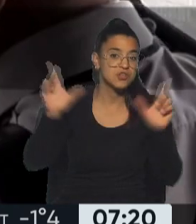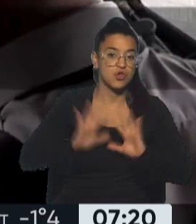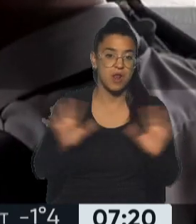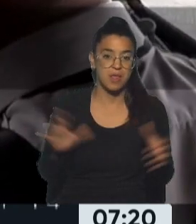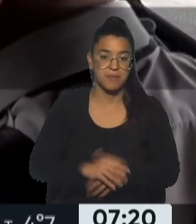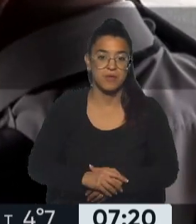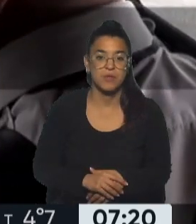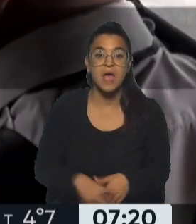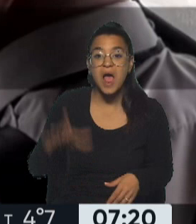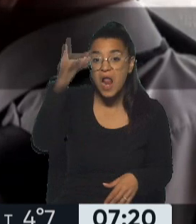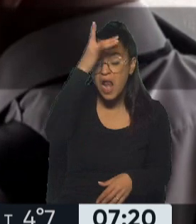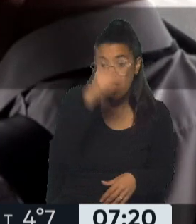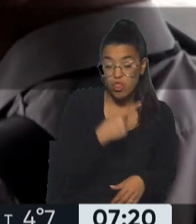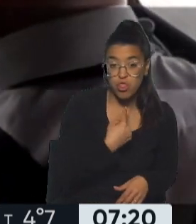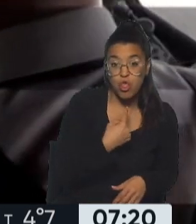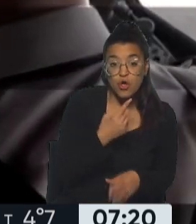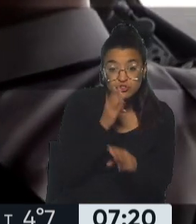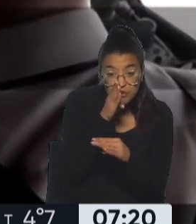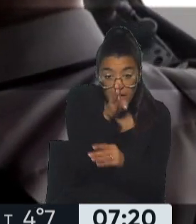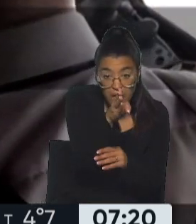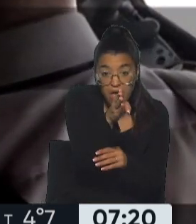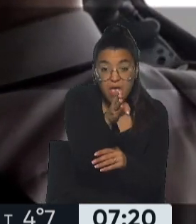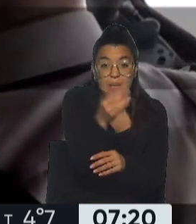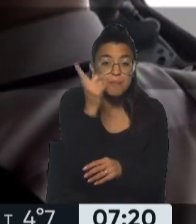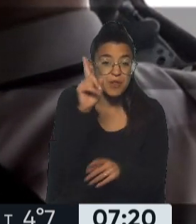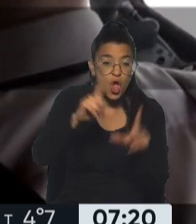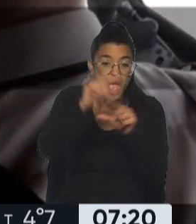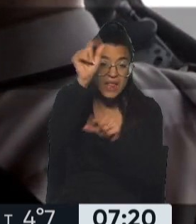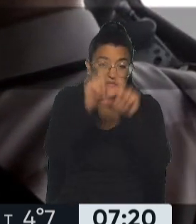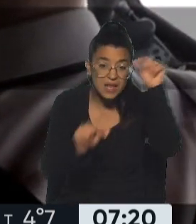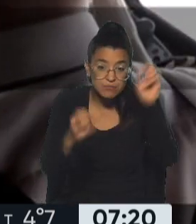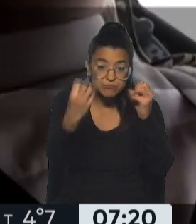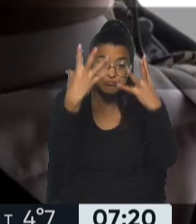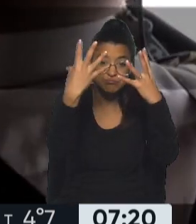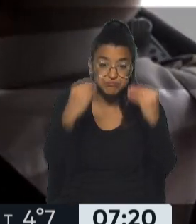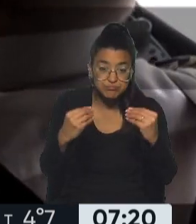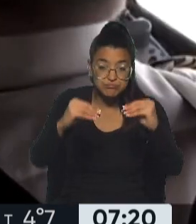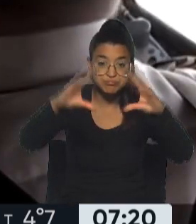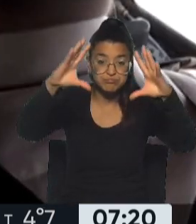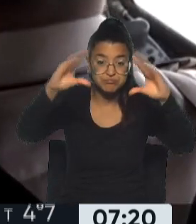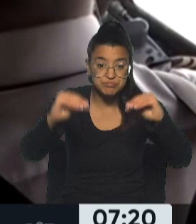A las 12 nuestra, pero es una estrella que aparece, desaparece.